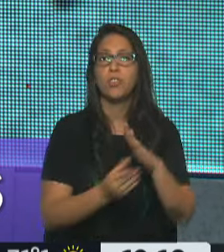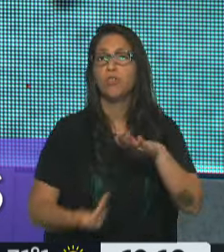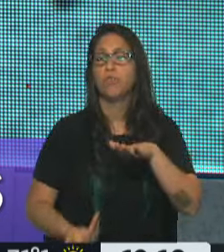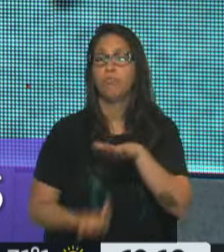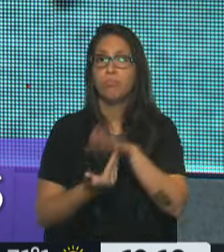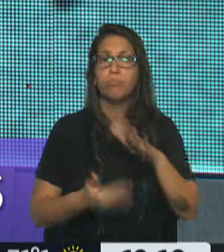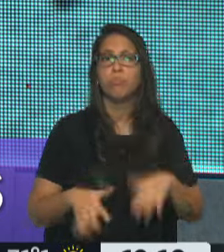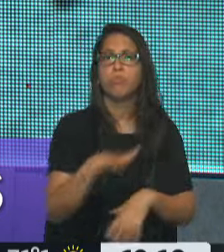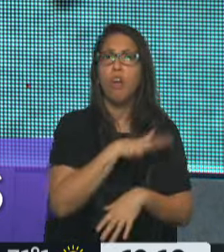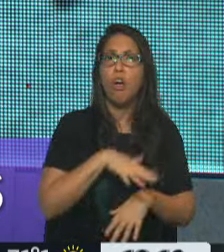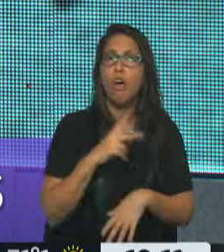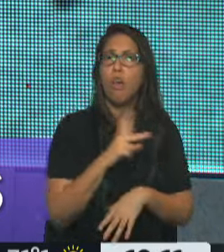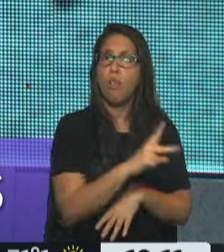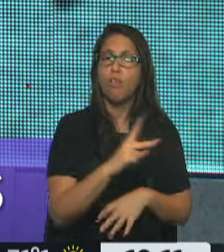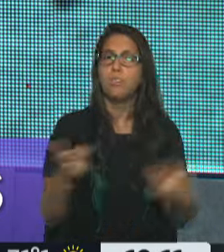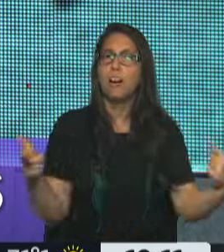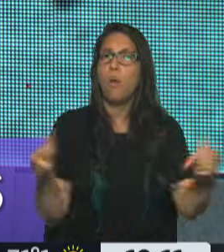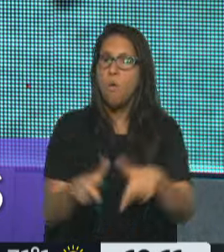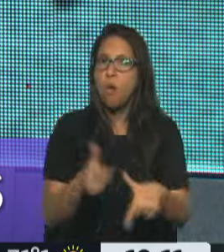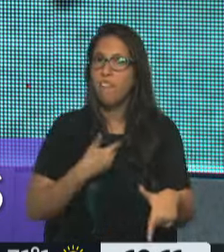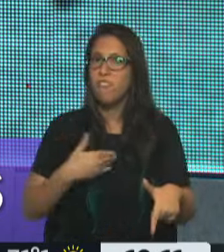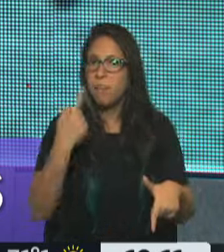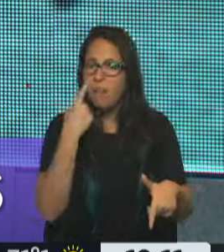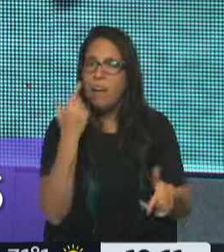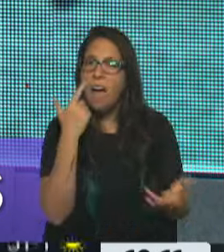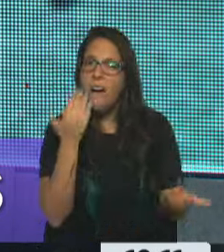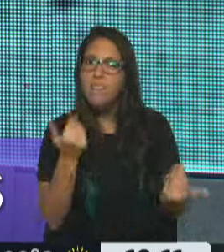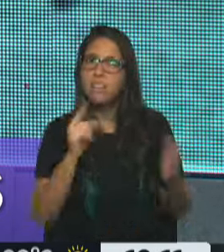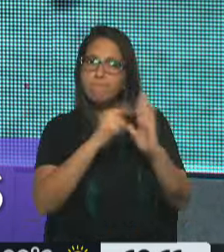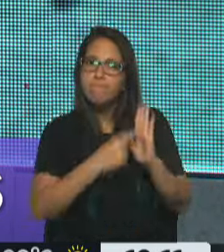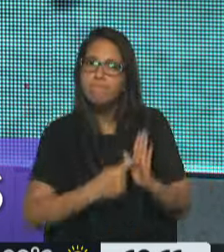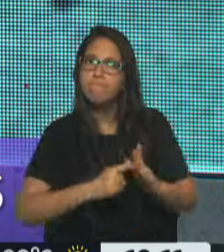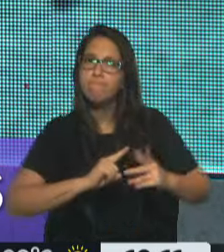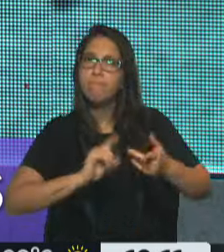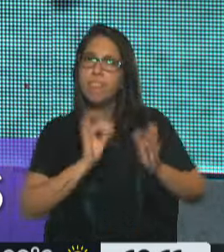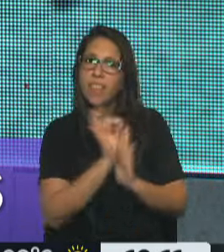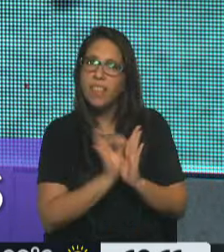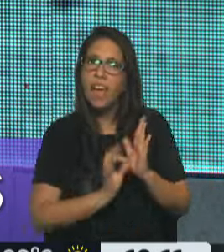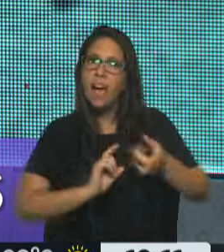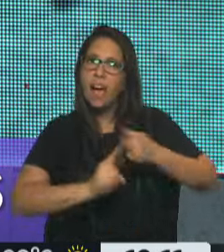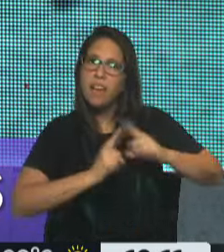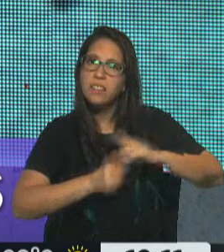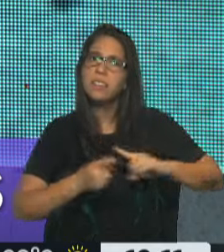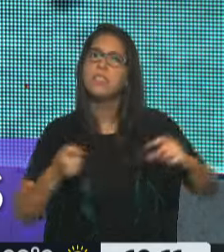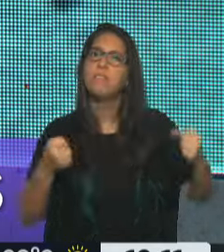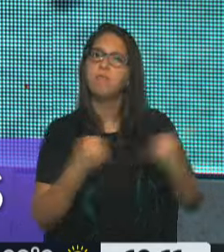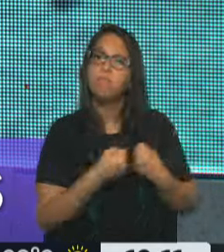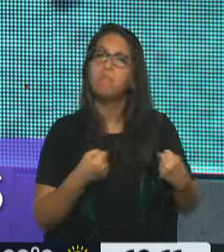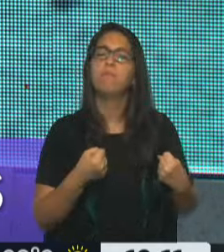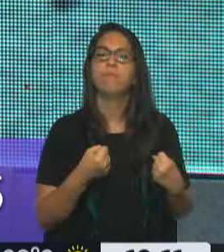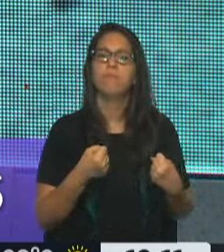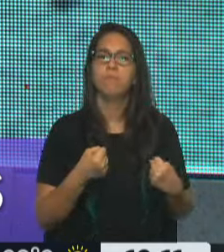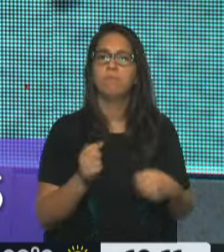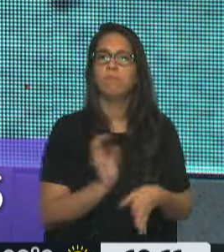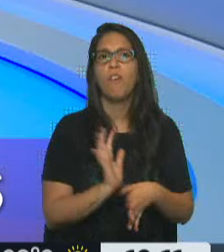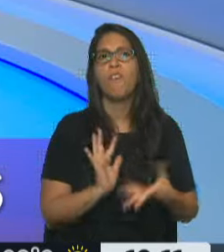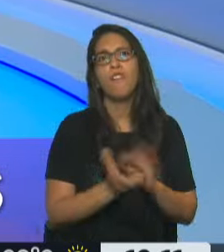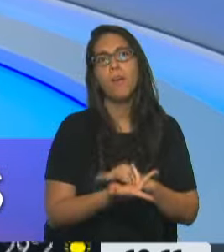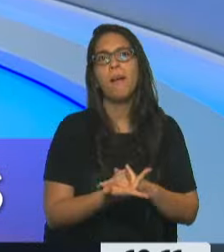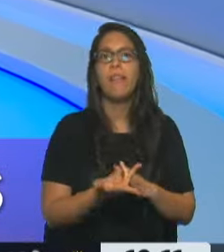reuniéndose con ellos como para a ver cerrar los aspectos centrales de se plante como una reunión más técnica en